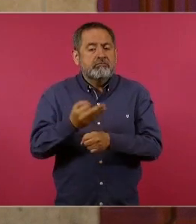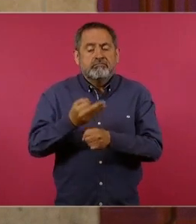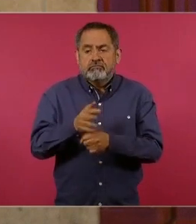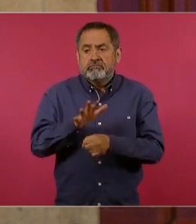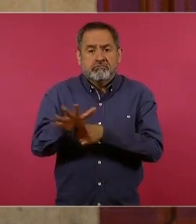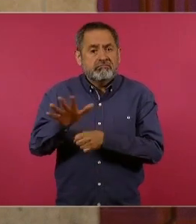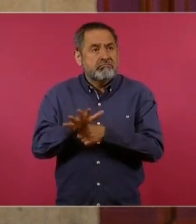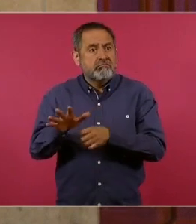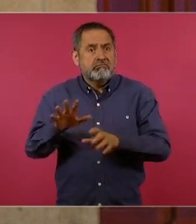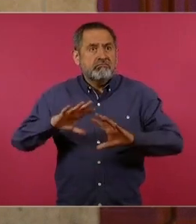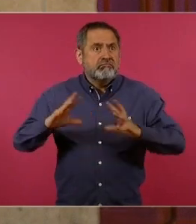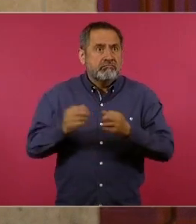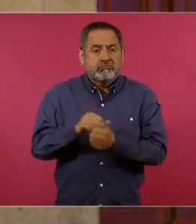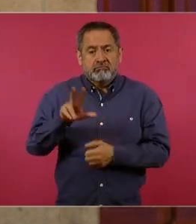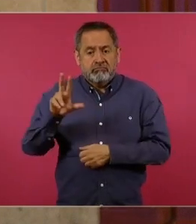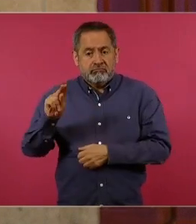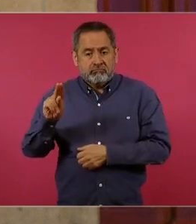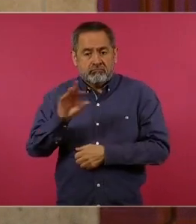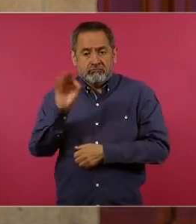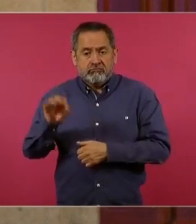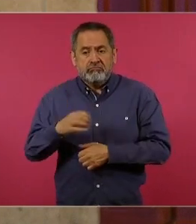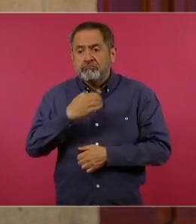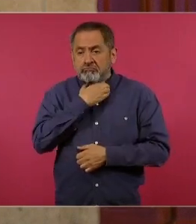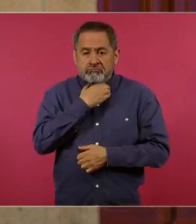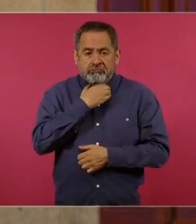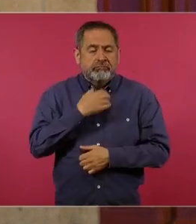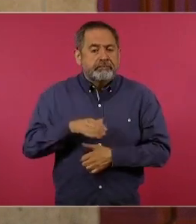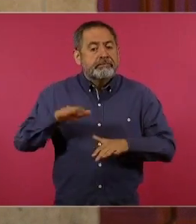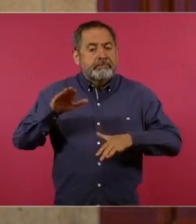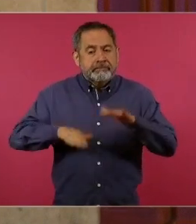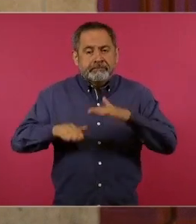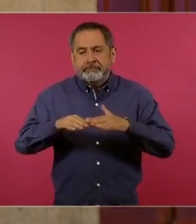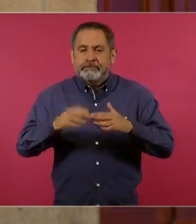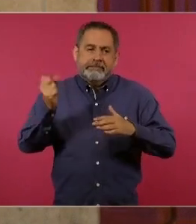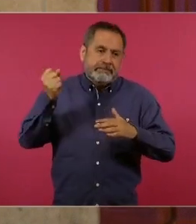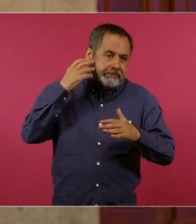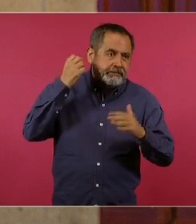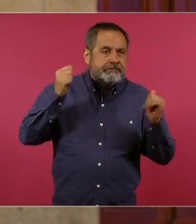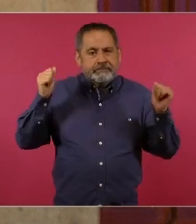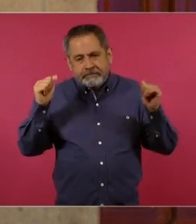una ocupación hasta del 80%. En ocasiones, cuando hay algún evento,